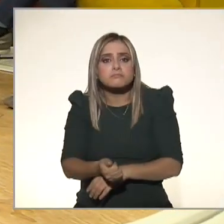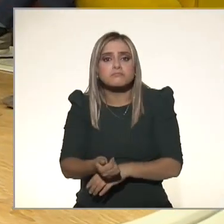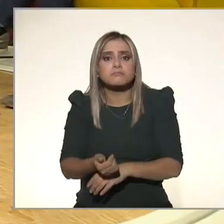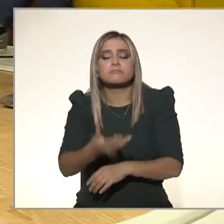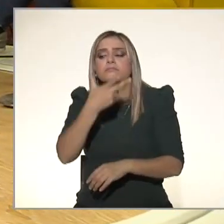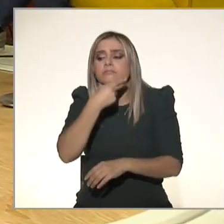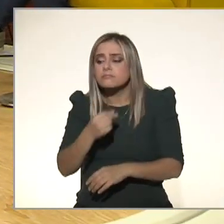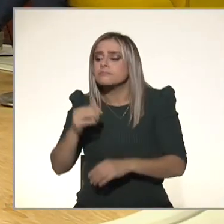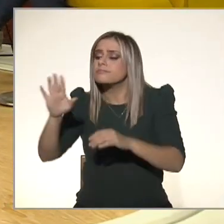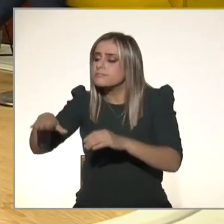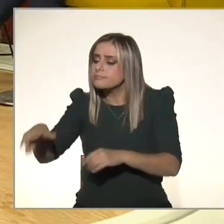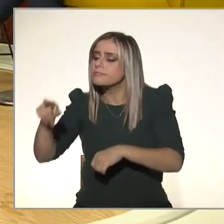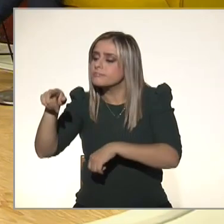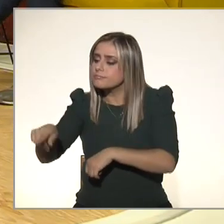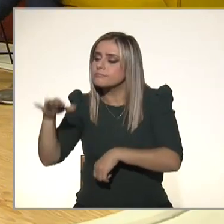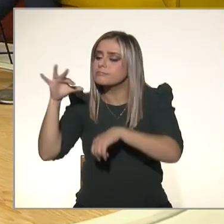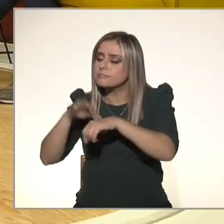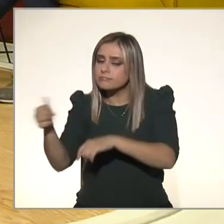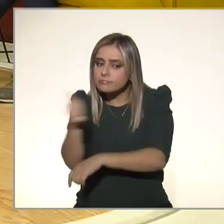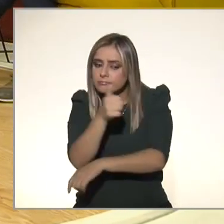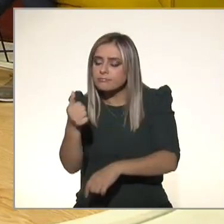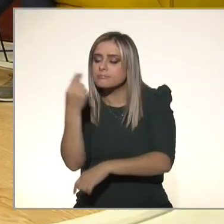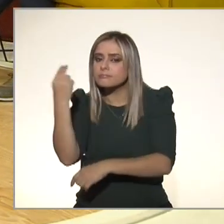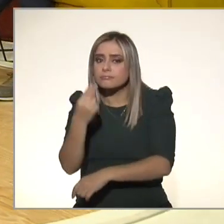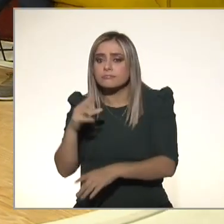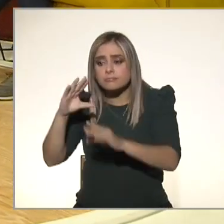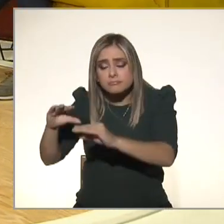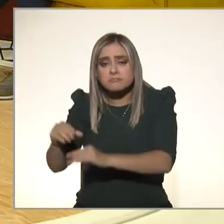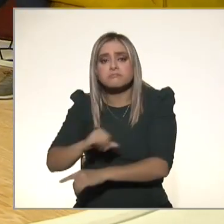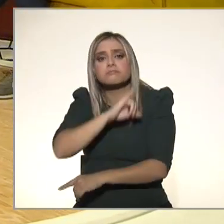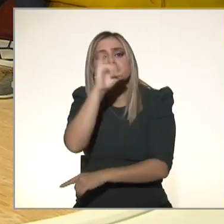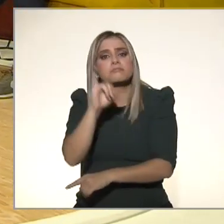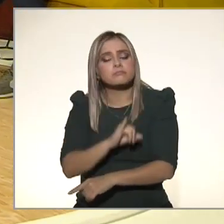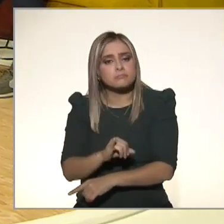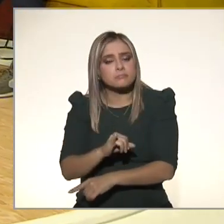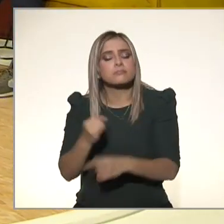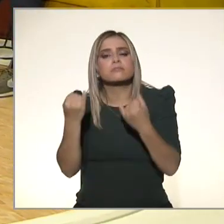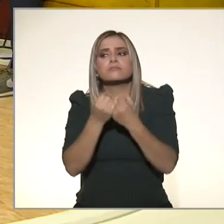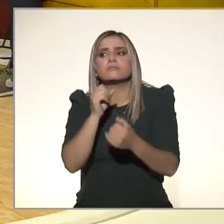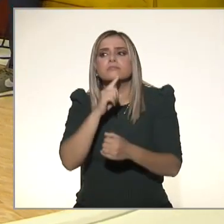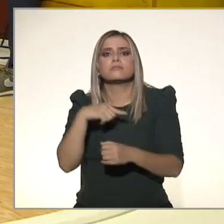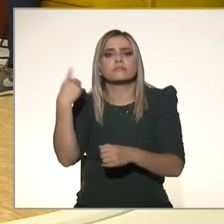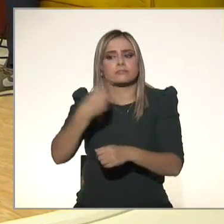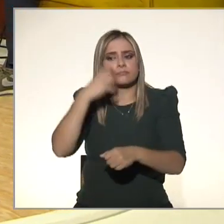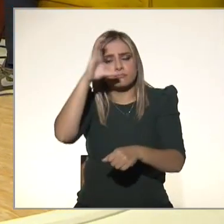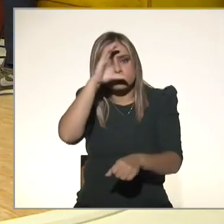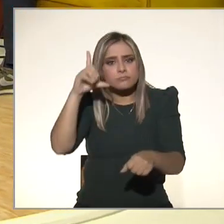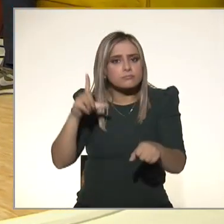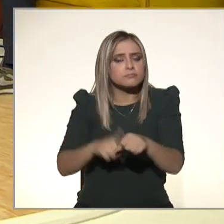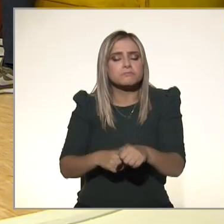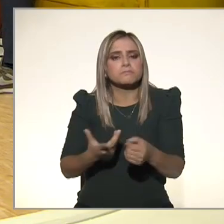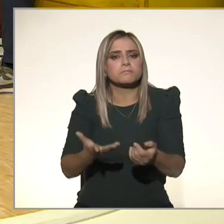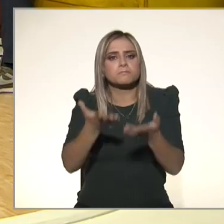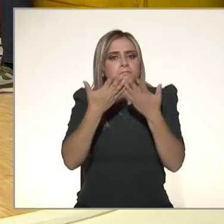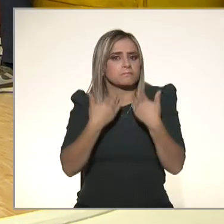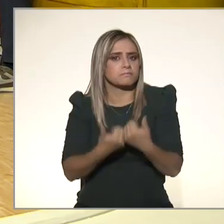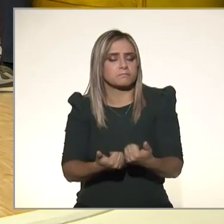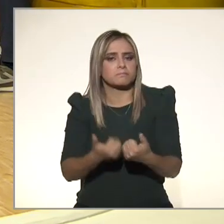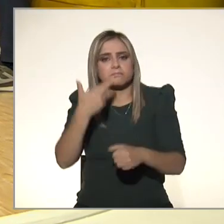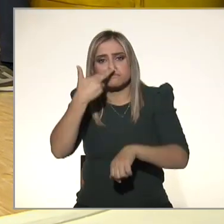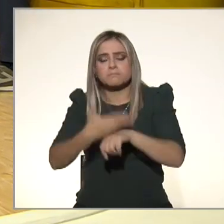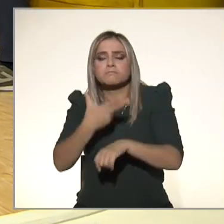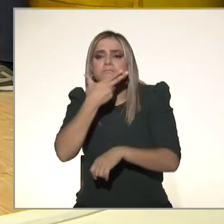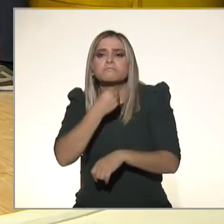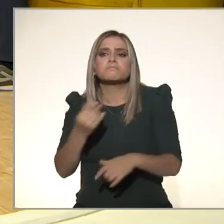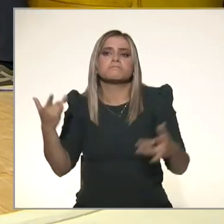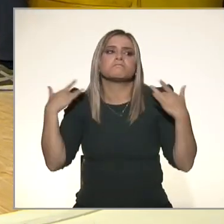medicina preventiva desde el punto de vista médico, pero socialmente hablando tampoco tenemos ese conocimiento y no adquirimos esa